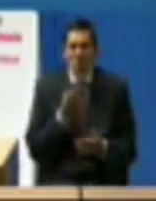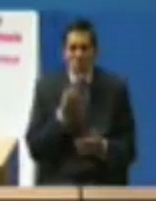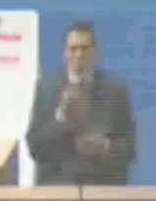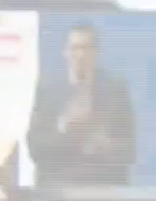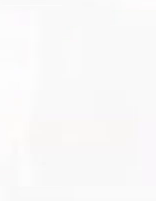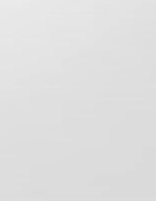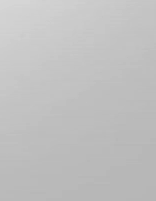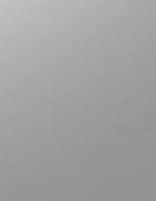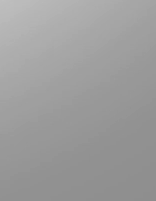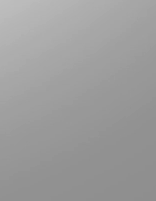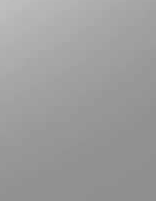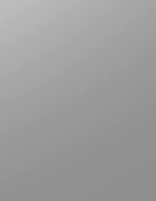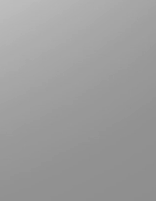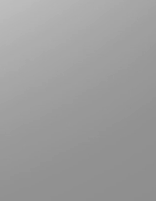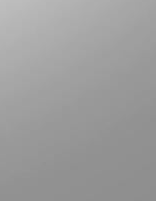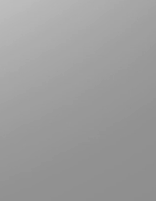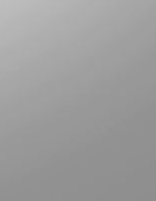gracias.